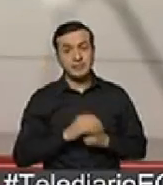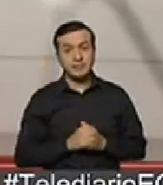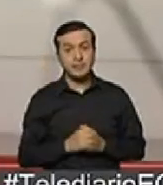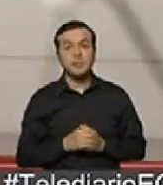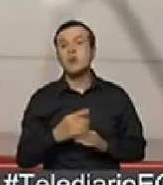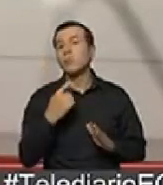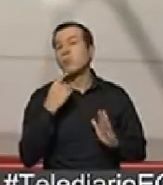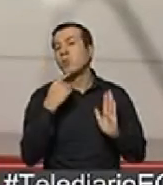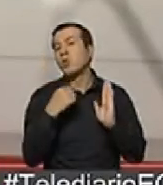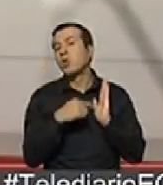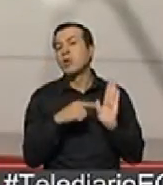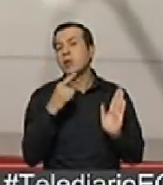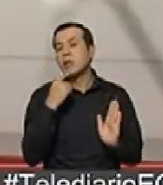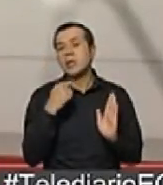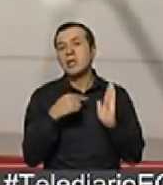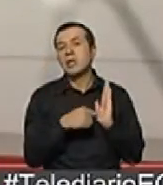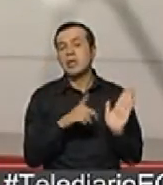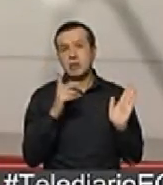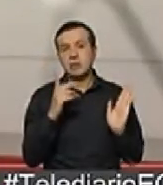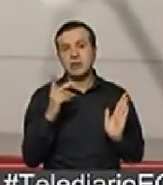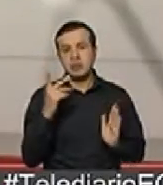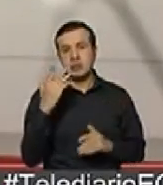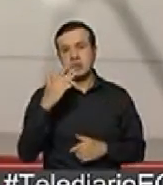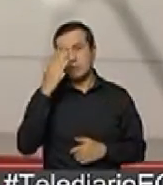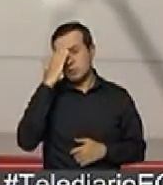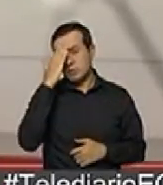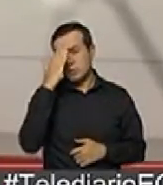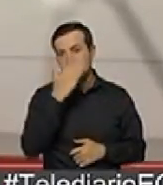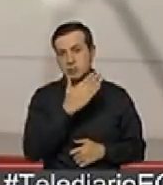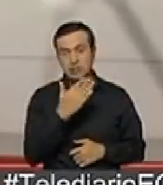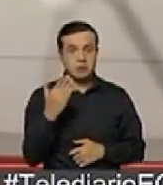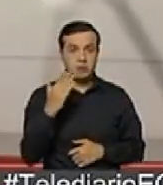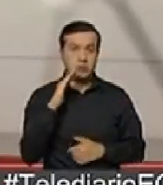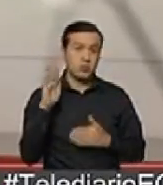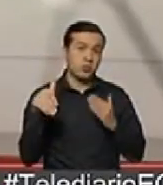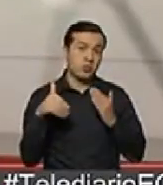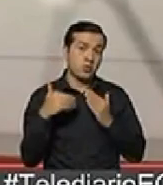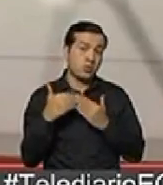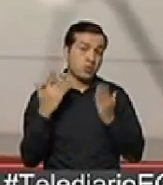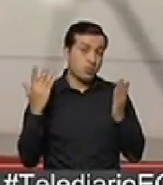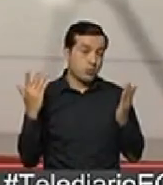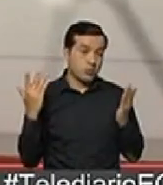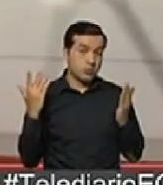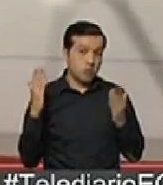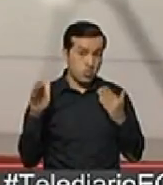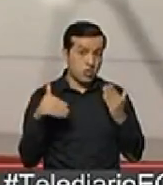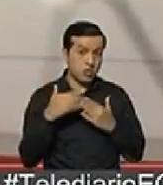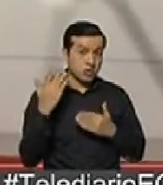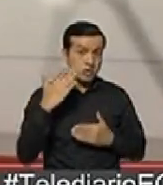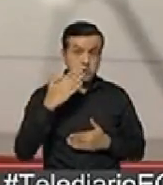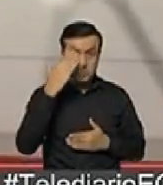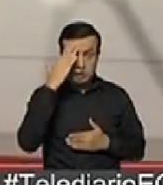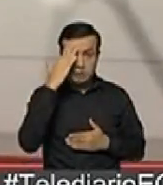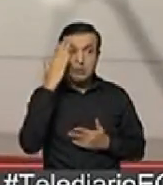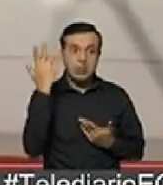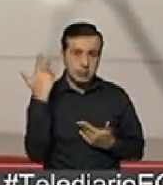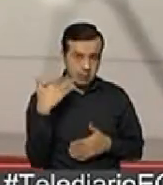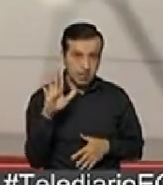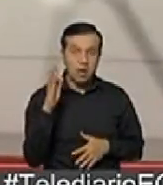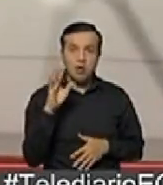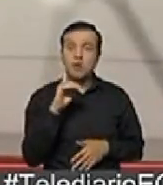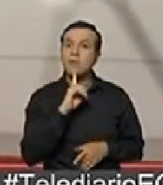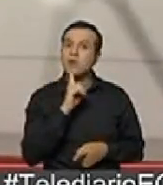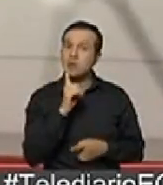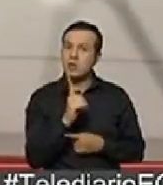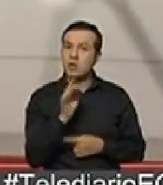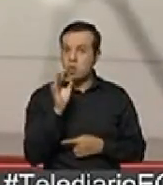un ejemplo, por ejemplo, muy decidor, que no sé si todo el mundo sabe que sucedió por esta